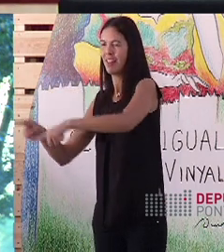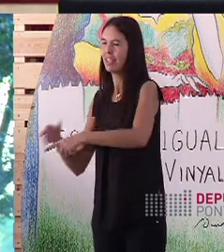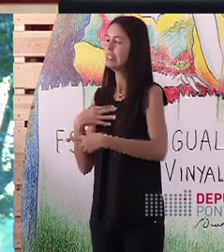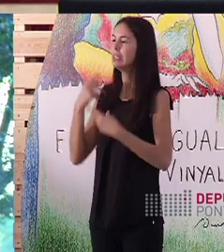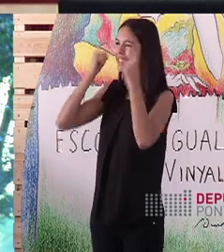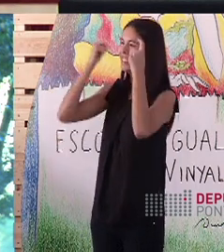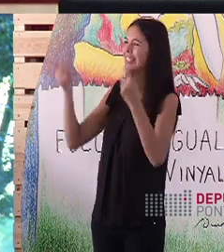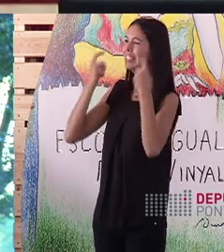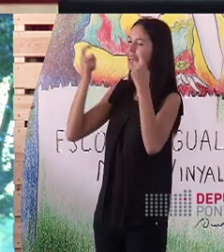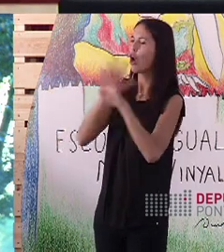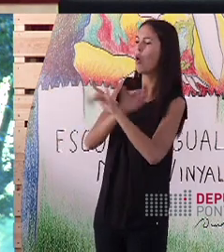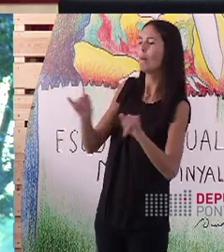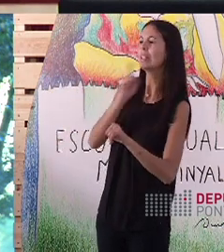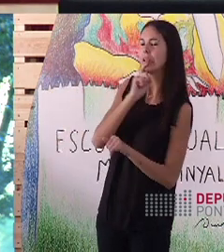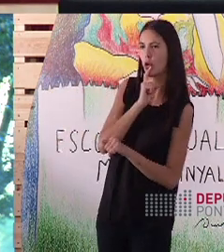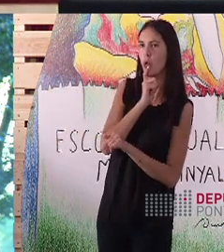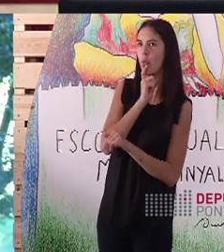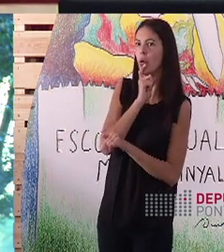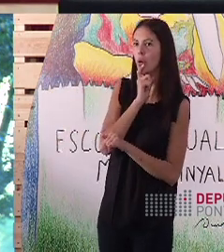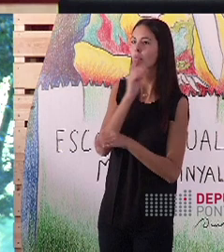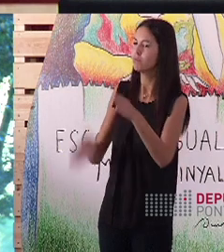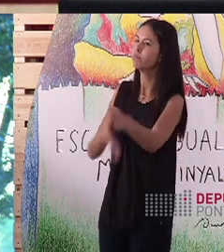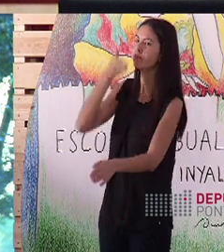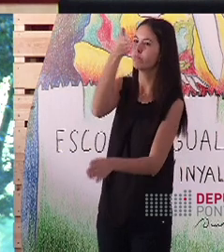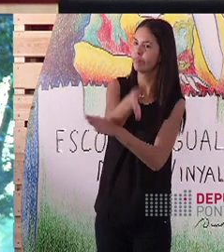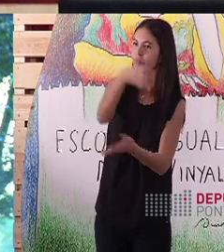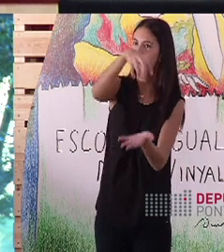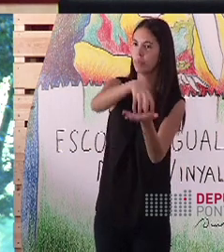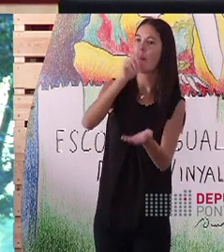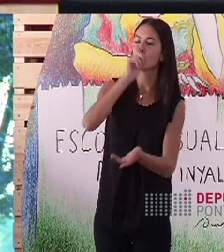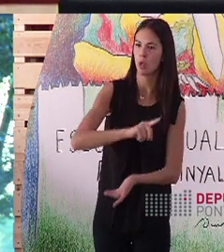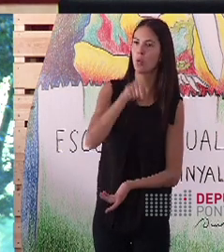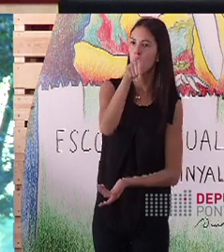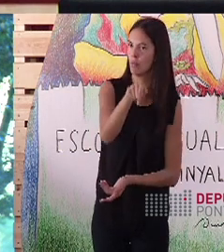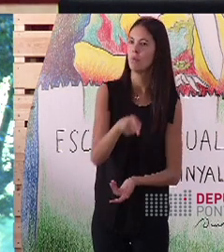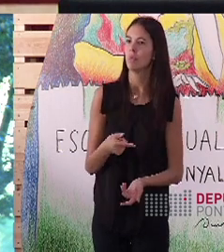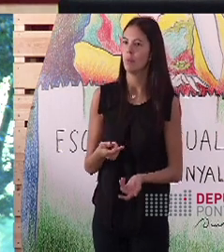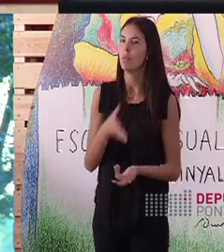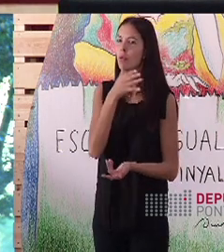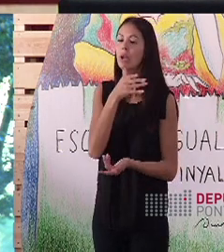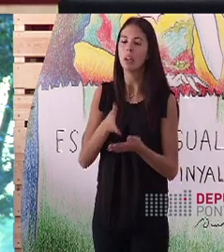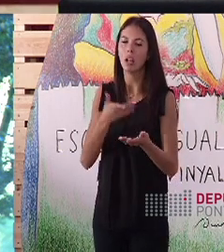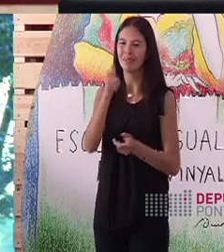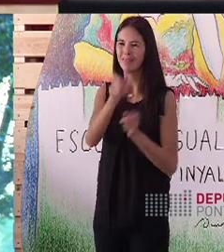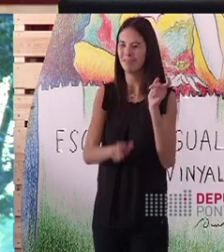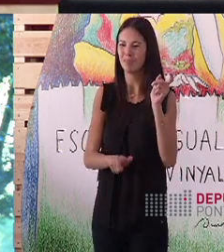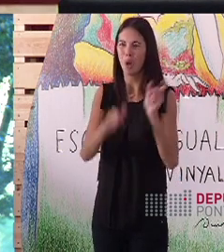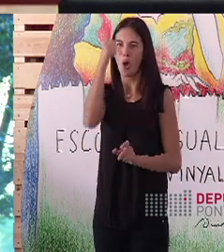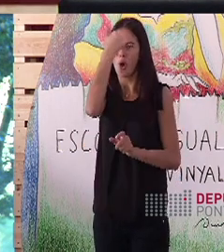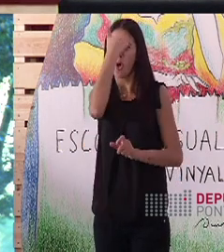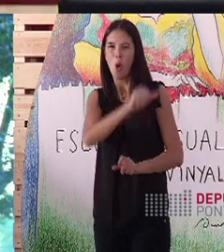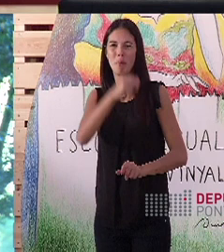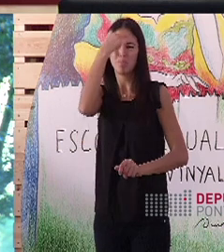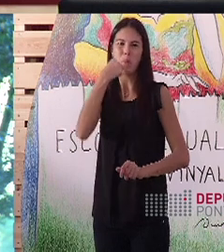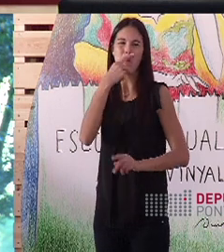de compensarlo yendo al prostíbulo. Y en el prostíbulo, estos bárbaros del patriarcado,